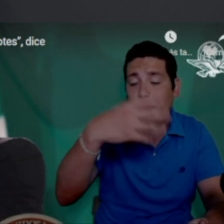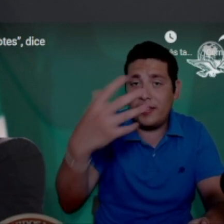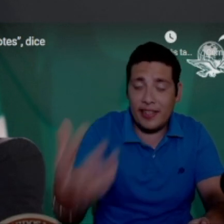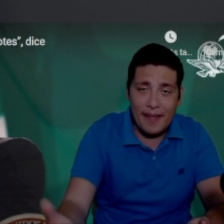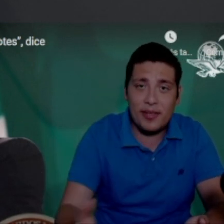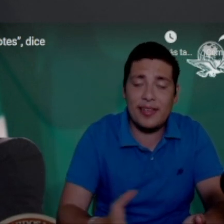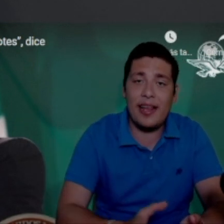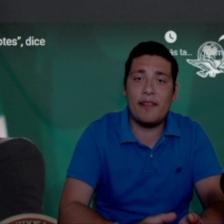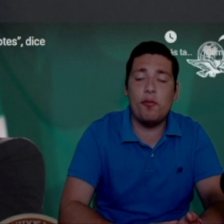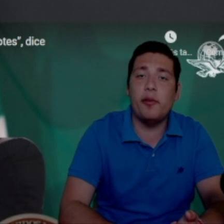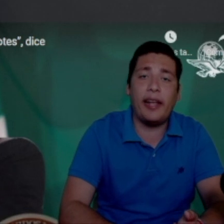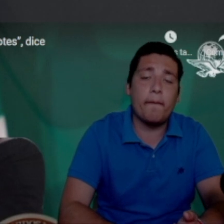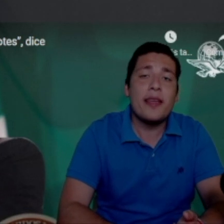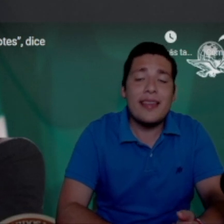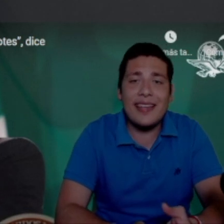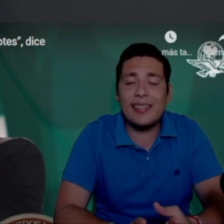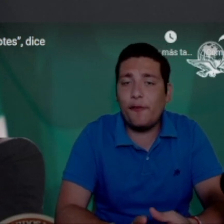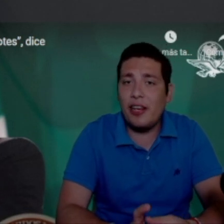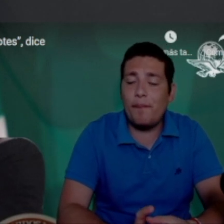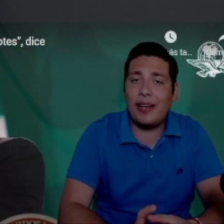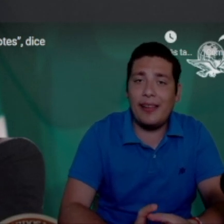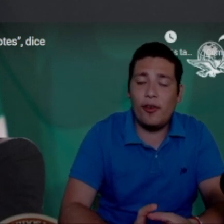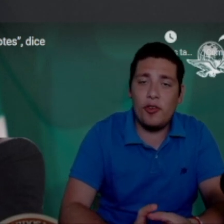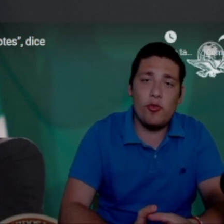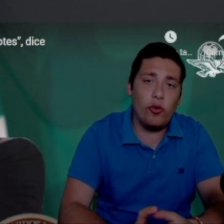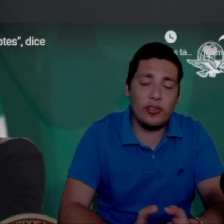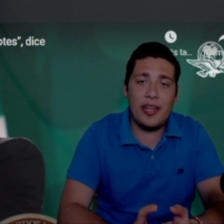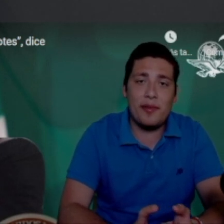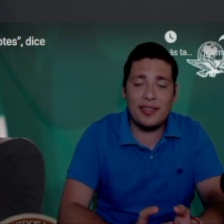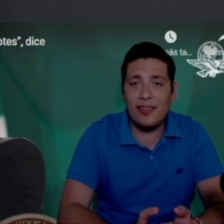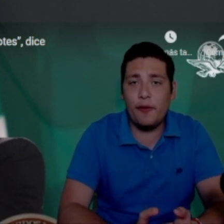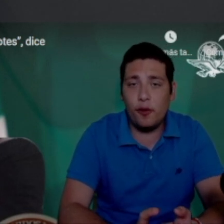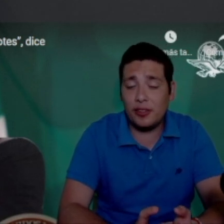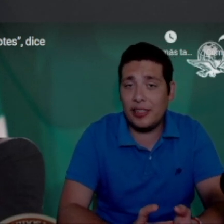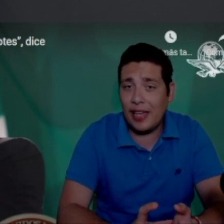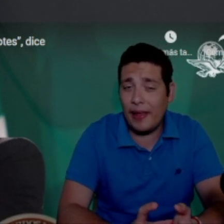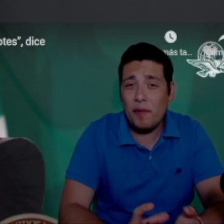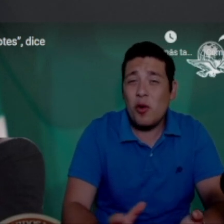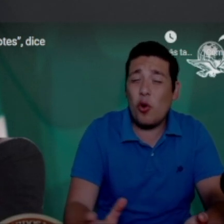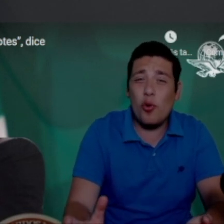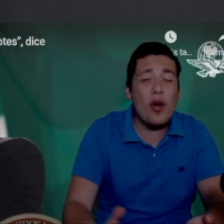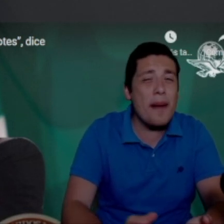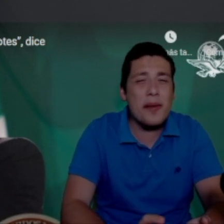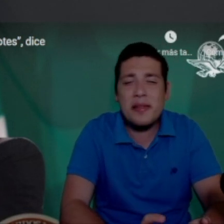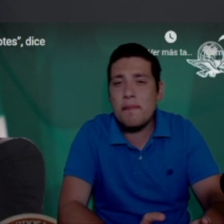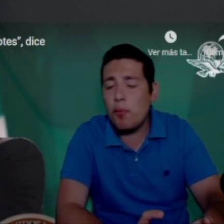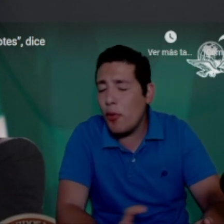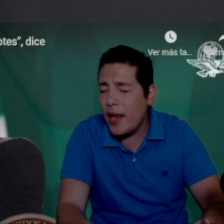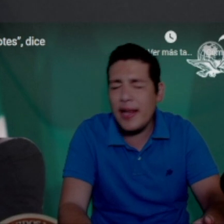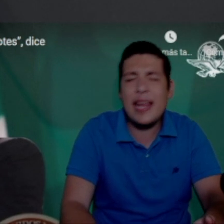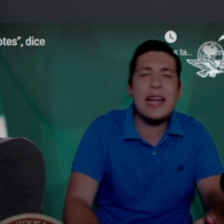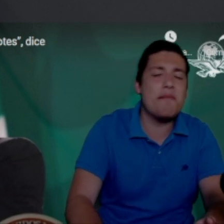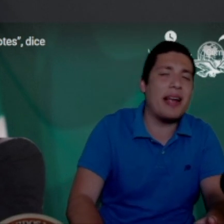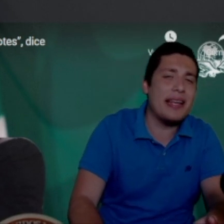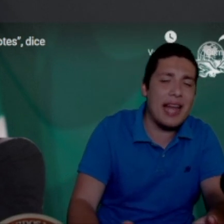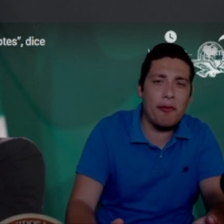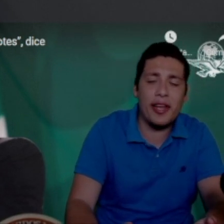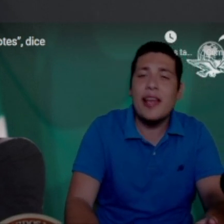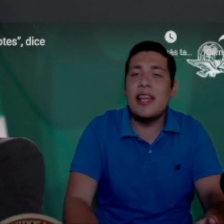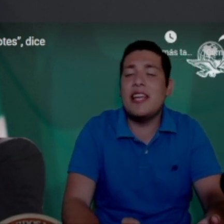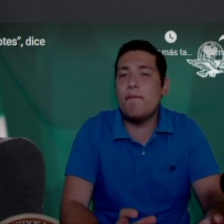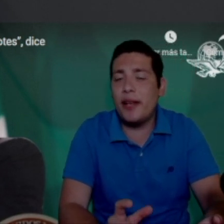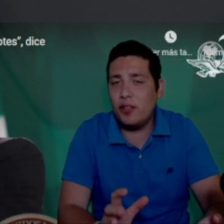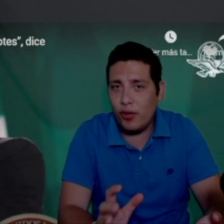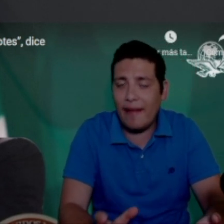de los expresidentes de la República. Y es que Felipe Calderón Hinojosa y Vicente Fox Quesada, con un hambre de poder